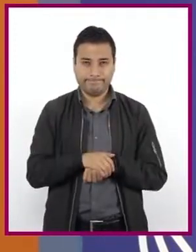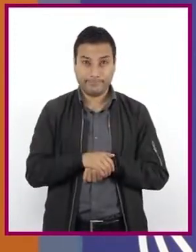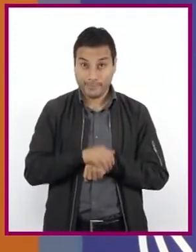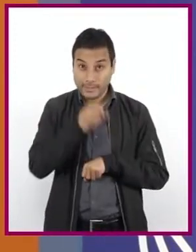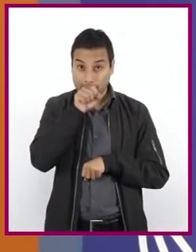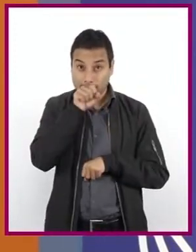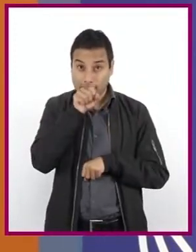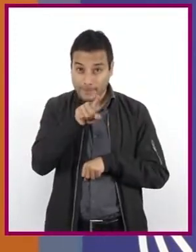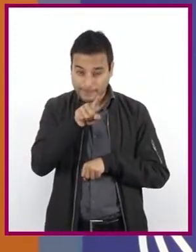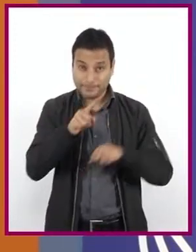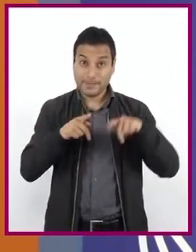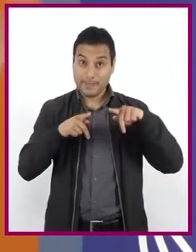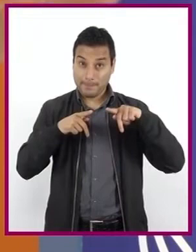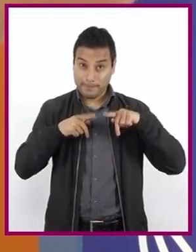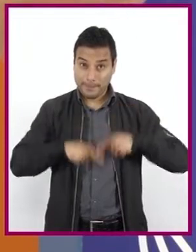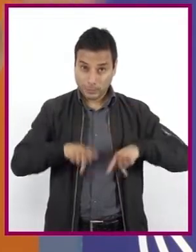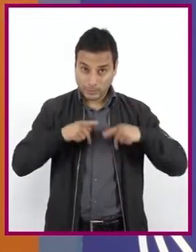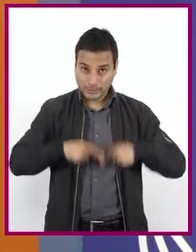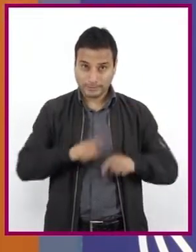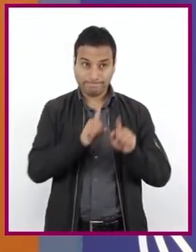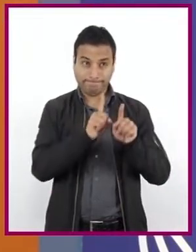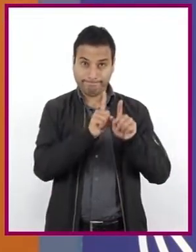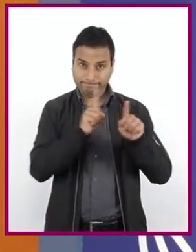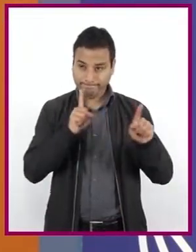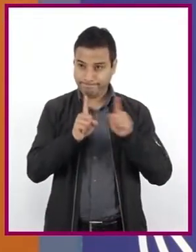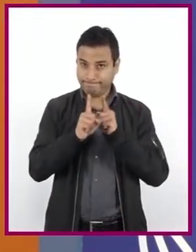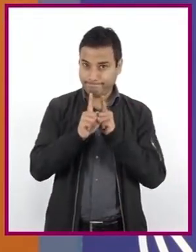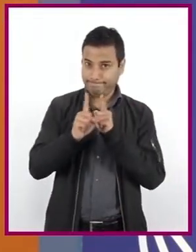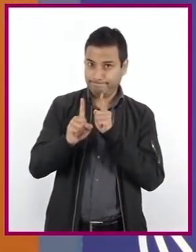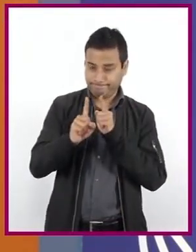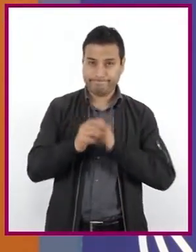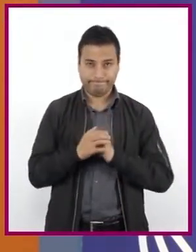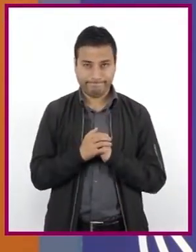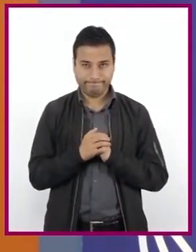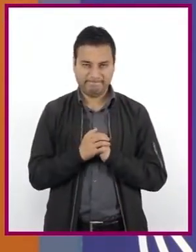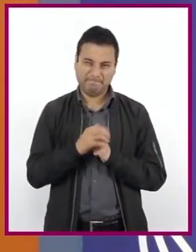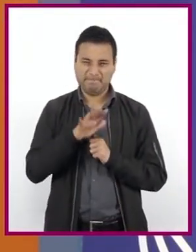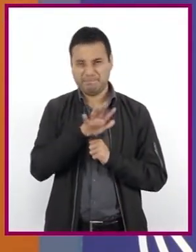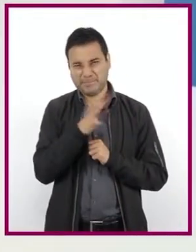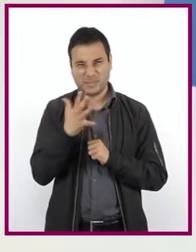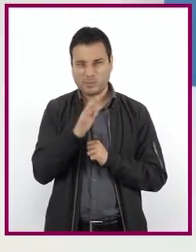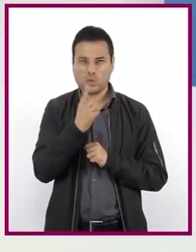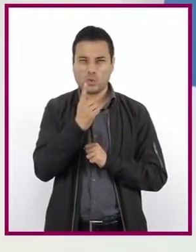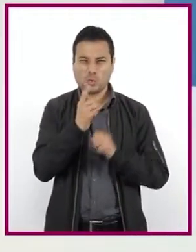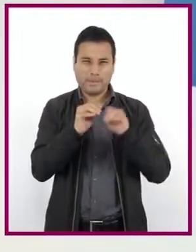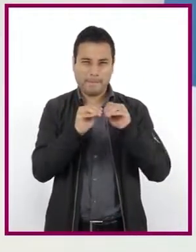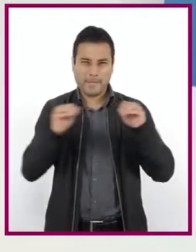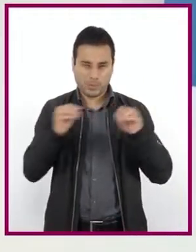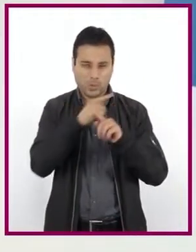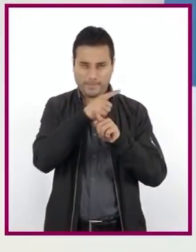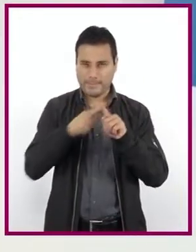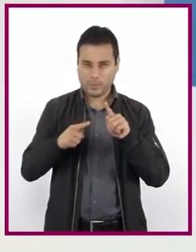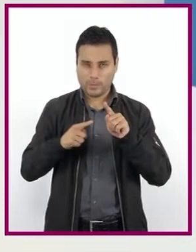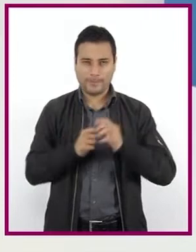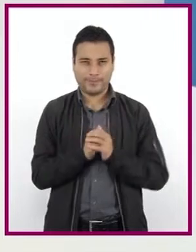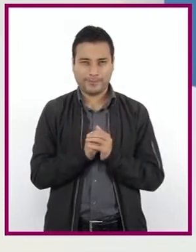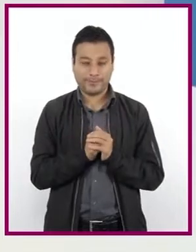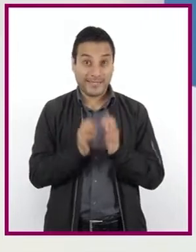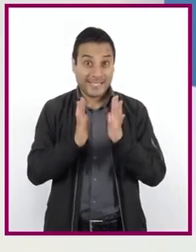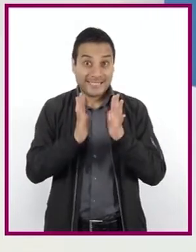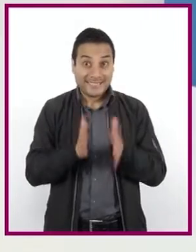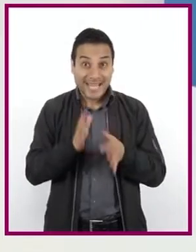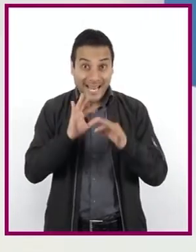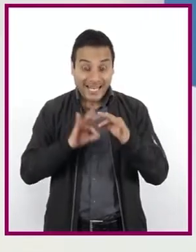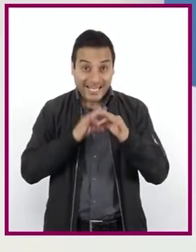todo, mantengan un distanciamiento social de al menos 1,5 metros. Bien, si ya están listas